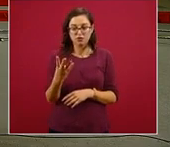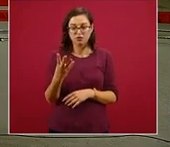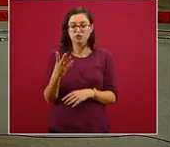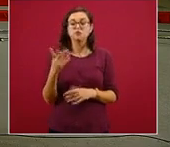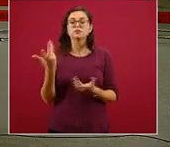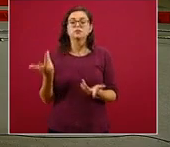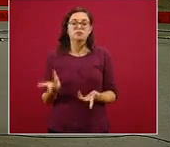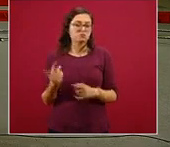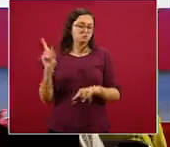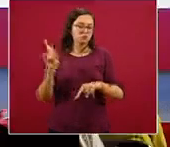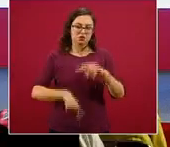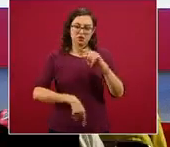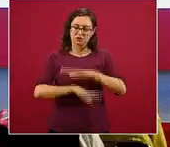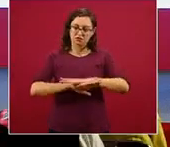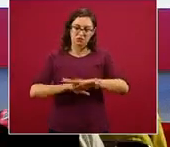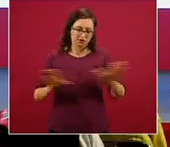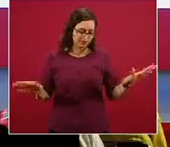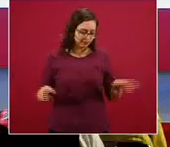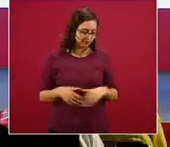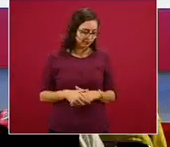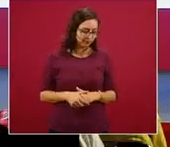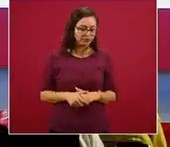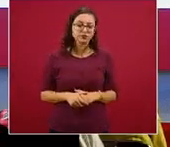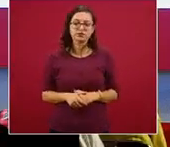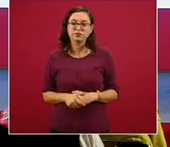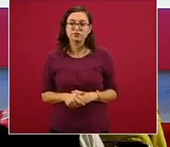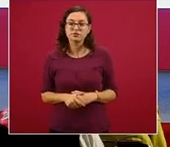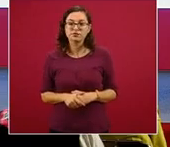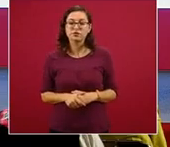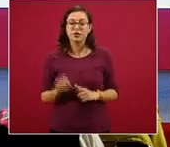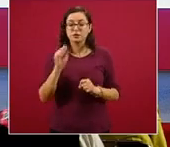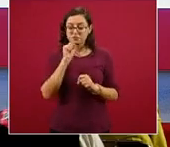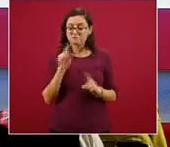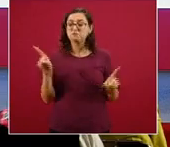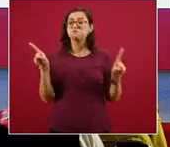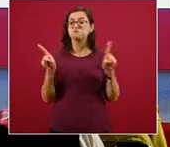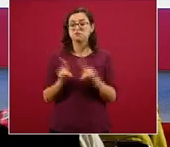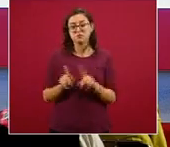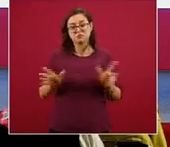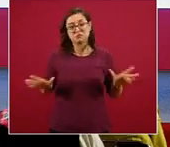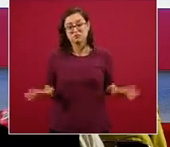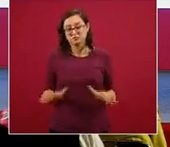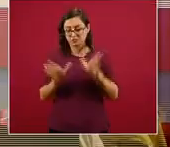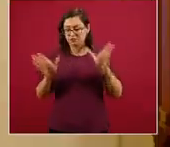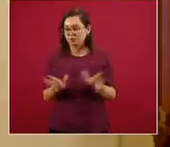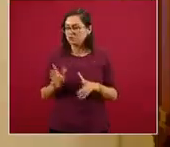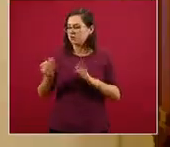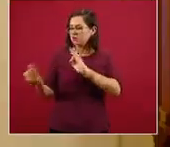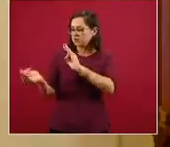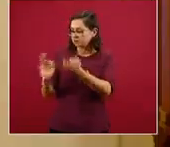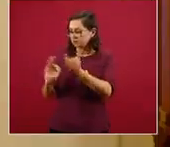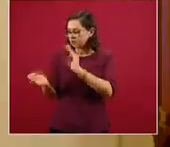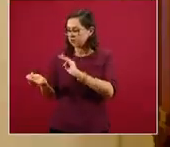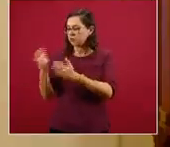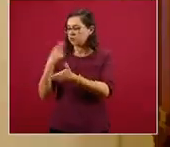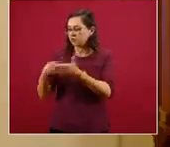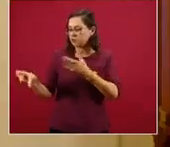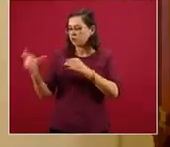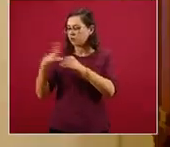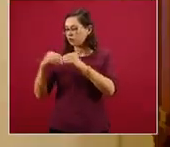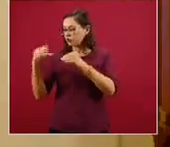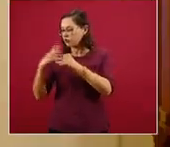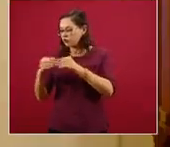consumidores, ¿qué acciones? Alentar el consumo local, fresco, de temporada, de frutas, verduras,